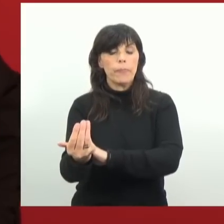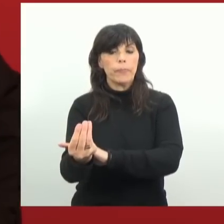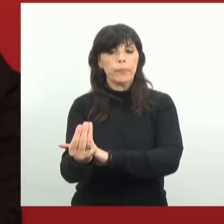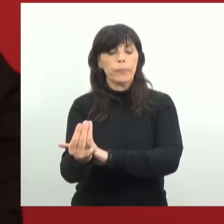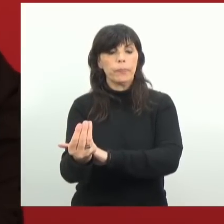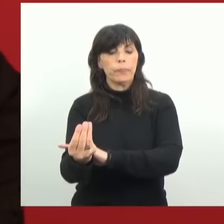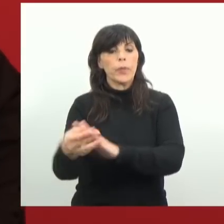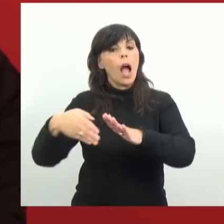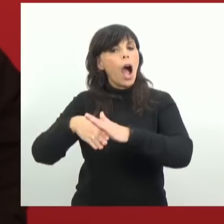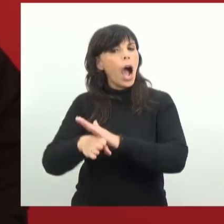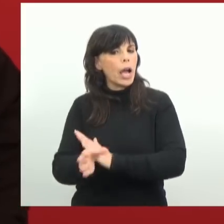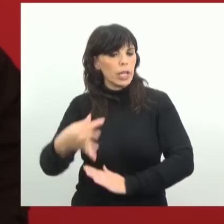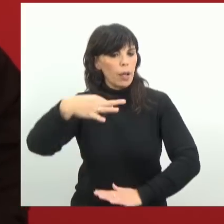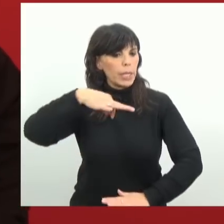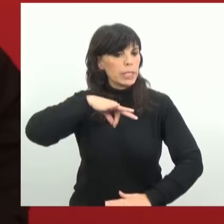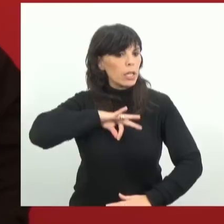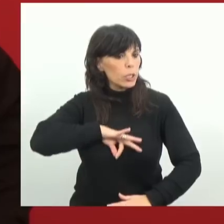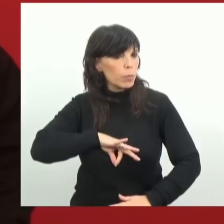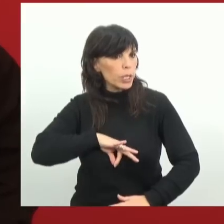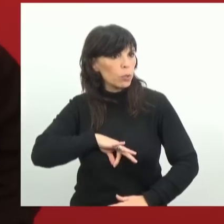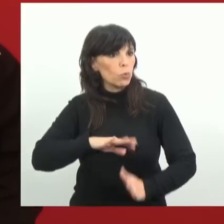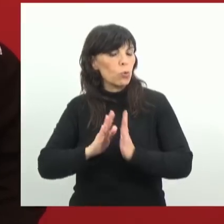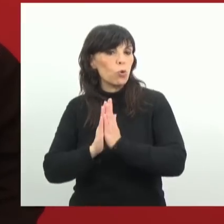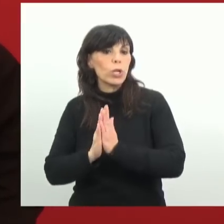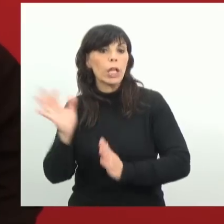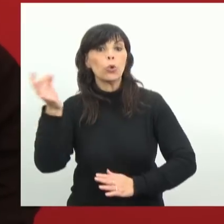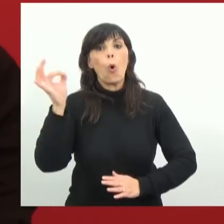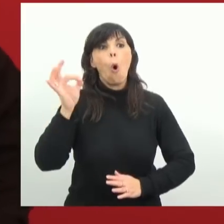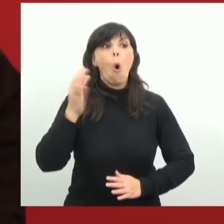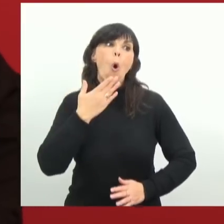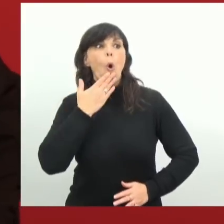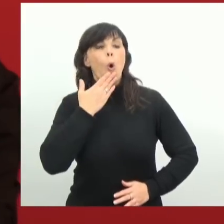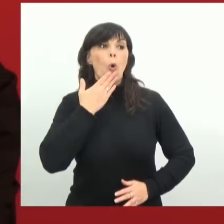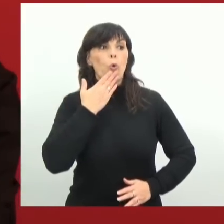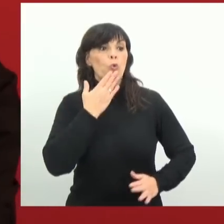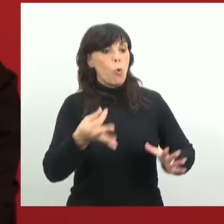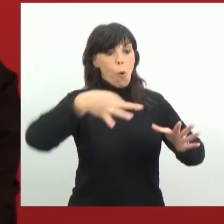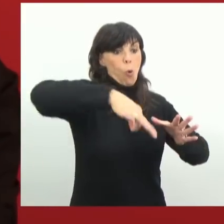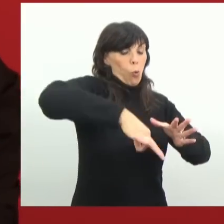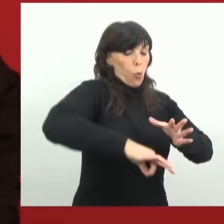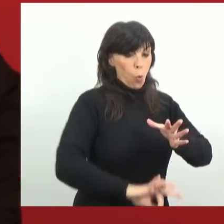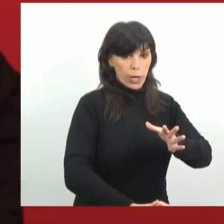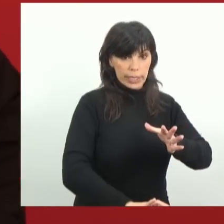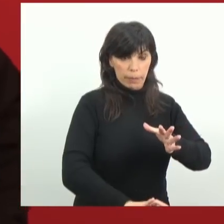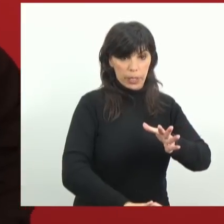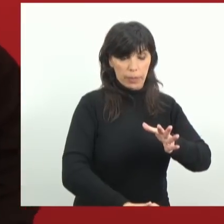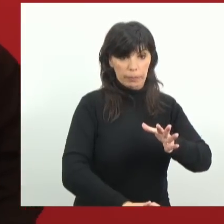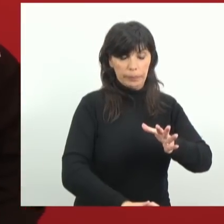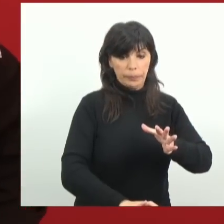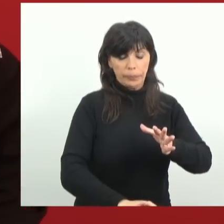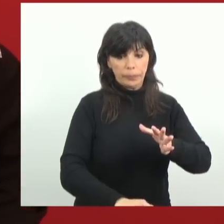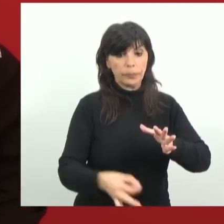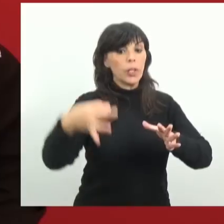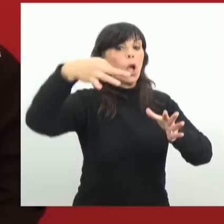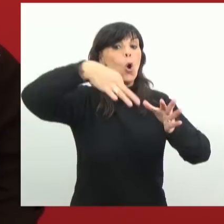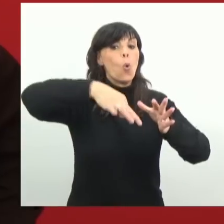en griego le llaman esperma, pero aquí esa palabra para semiente se llama spora,